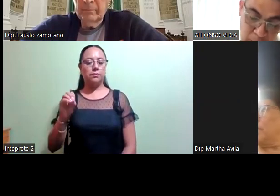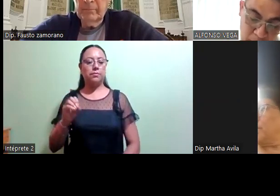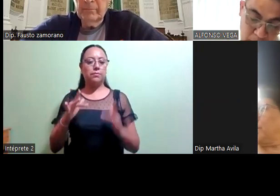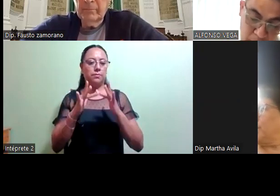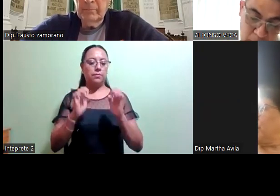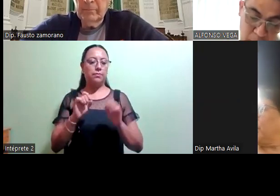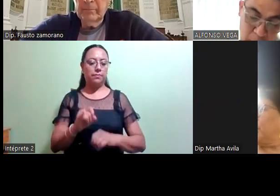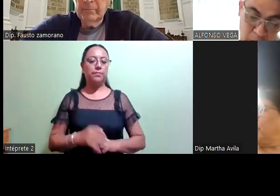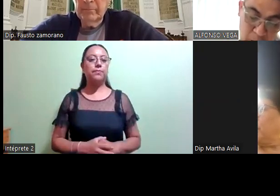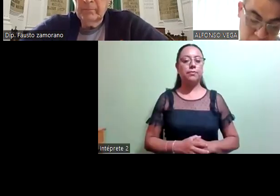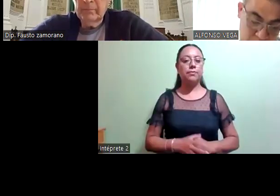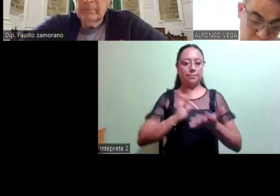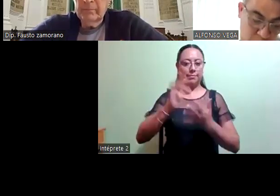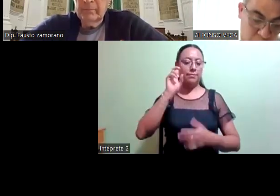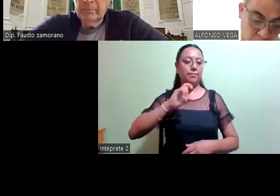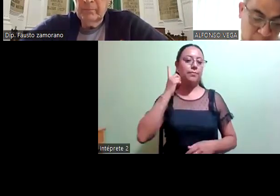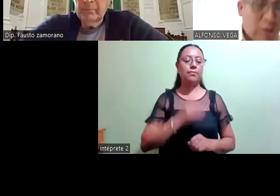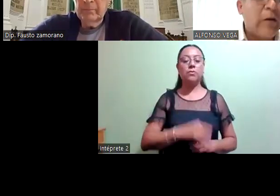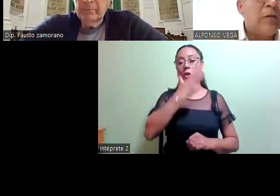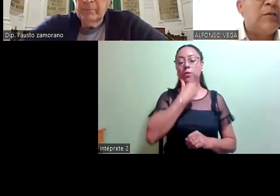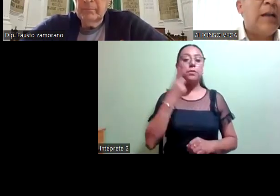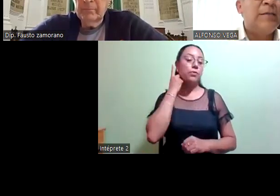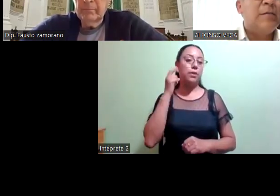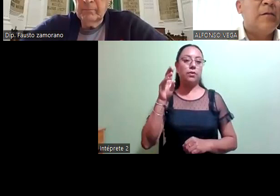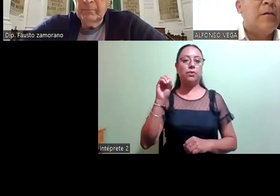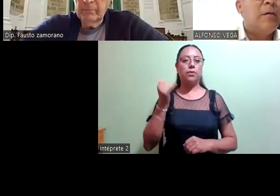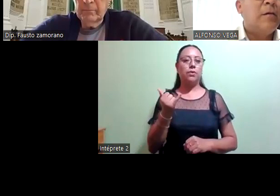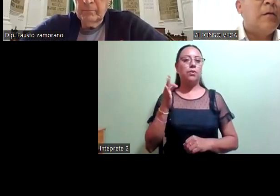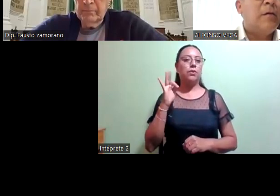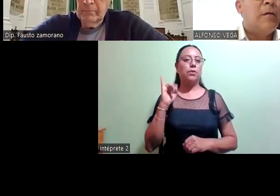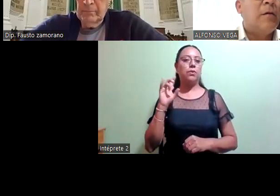diputada. Diputado Royfit Torres González.